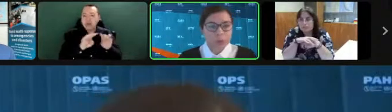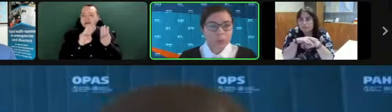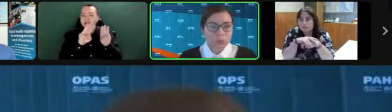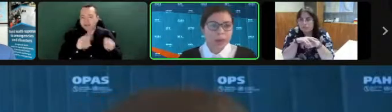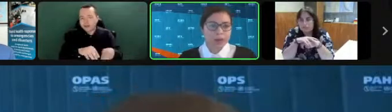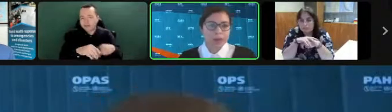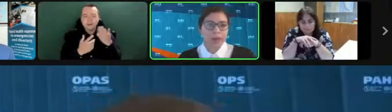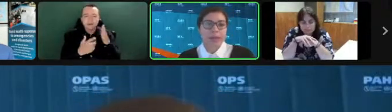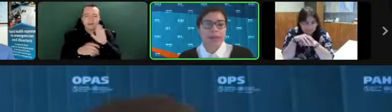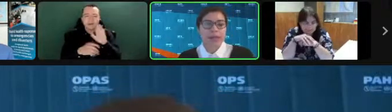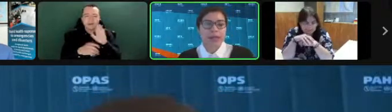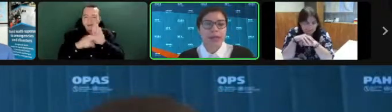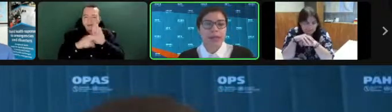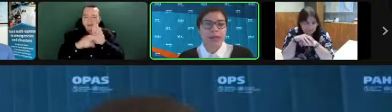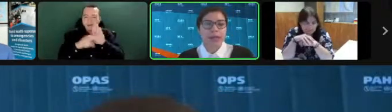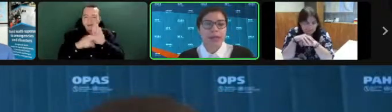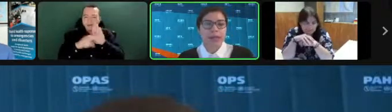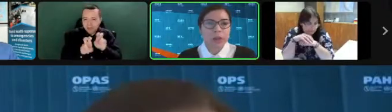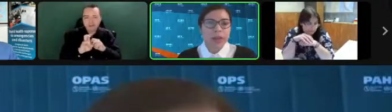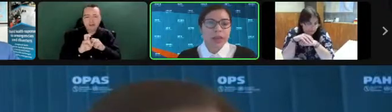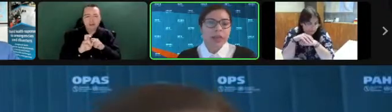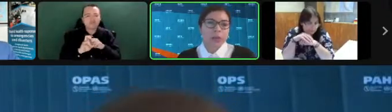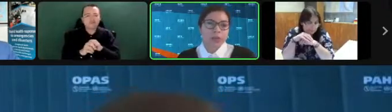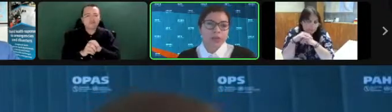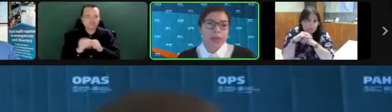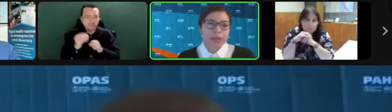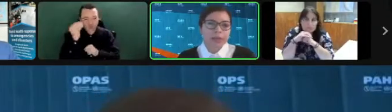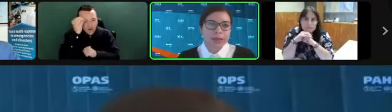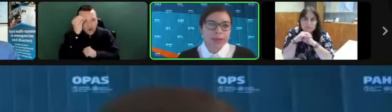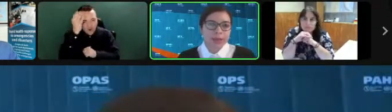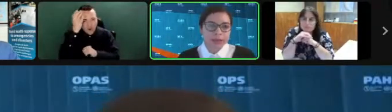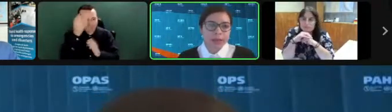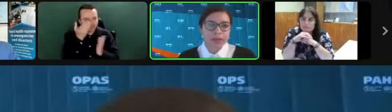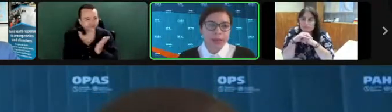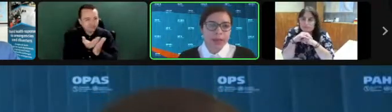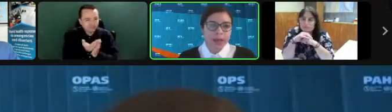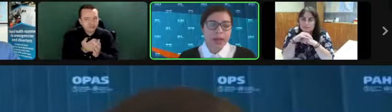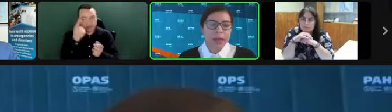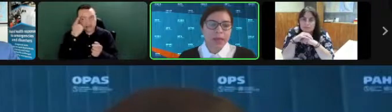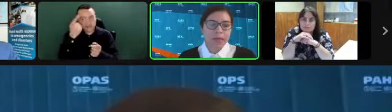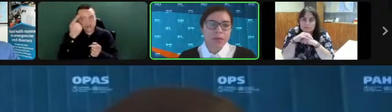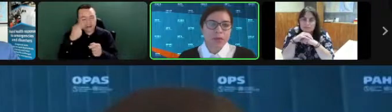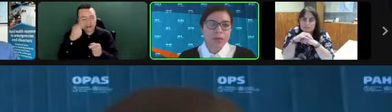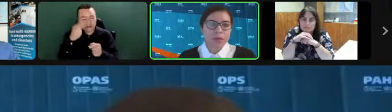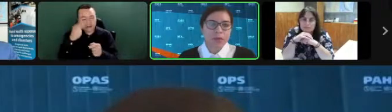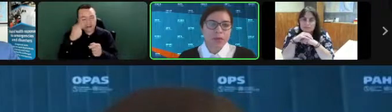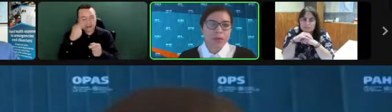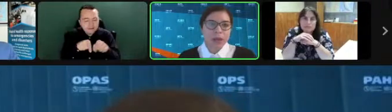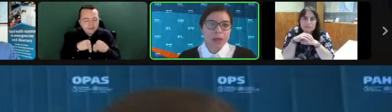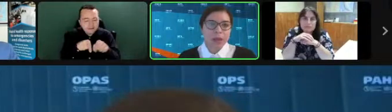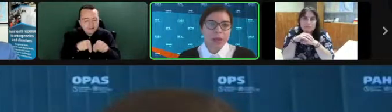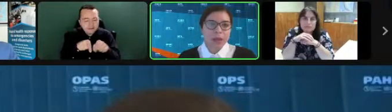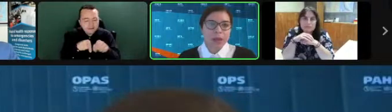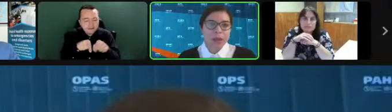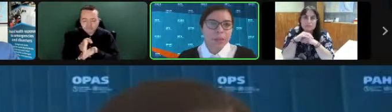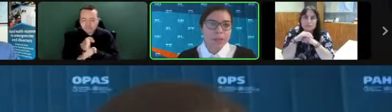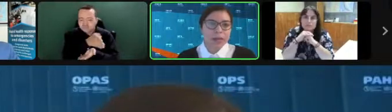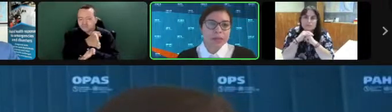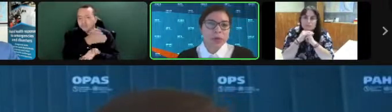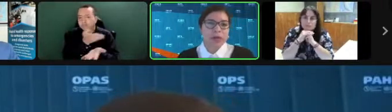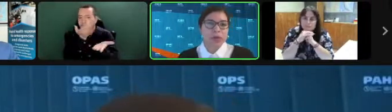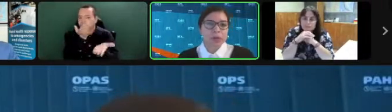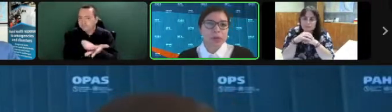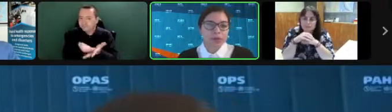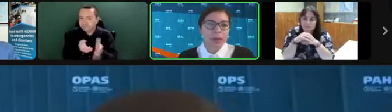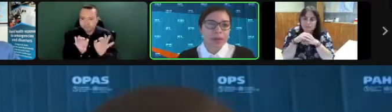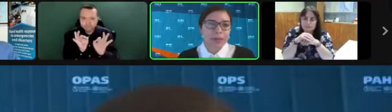como conceptual y estratégico, en la búsqueda de esas evidencias que nos permitan mejorar la